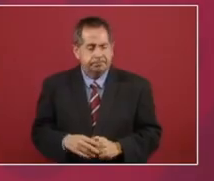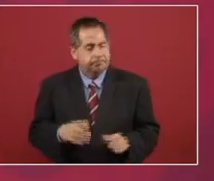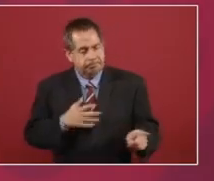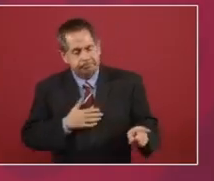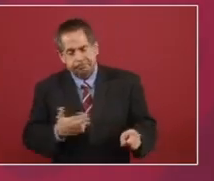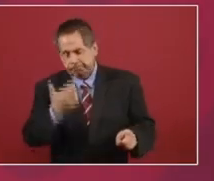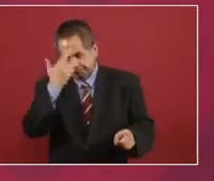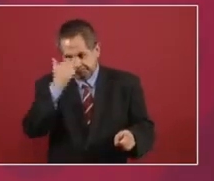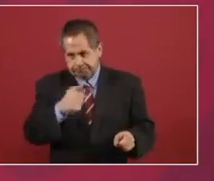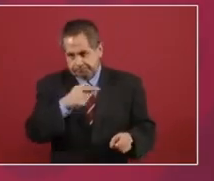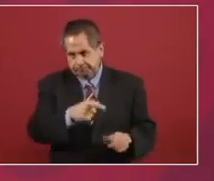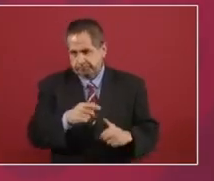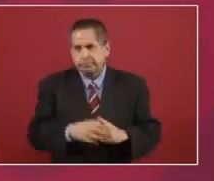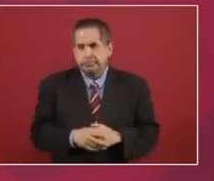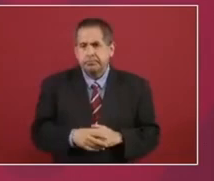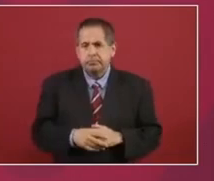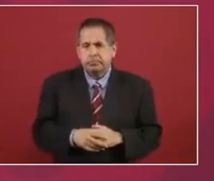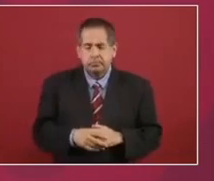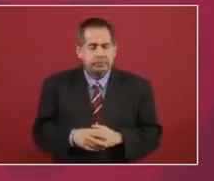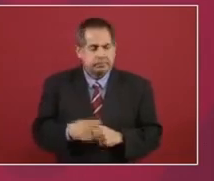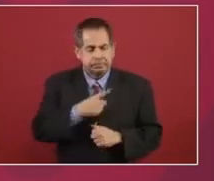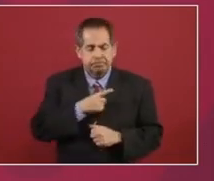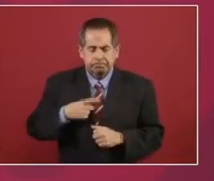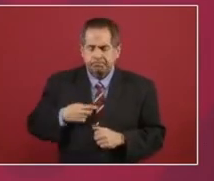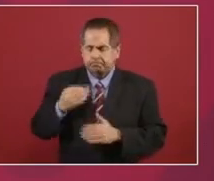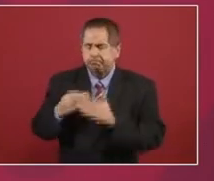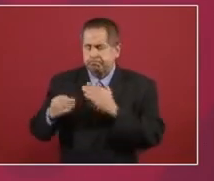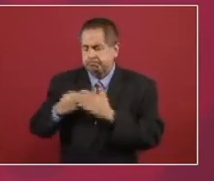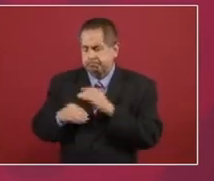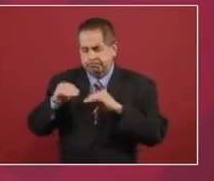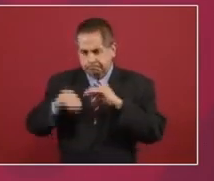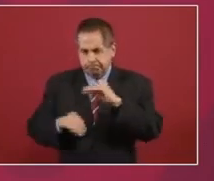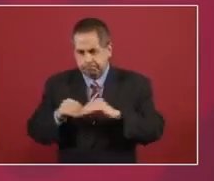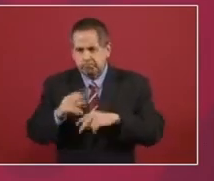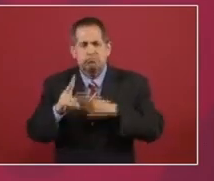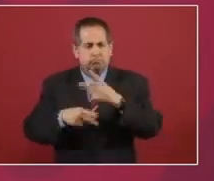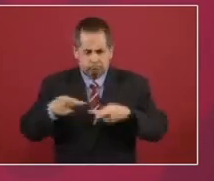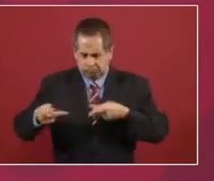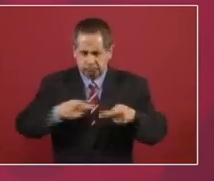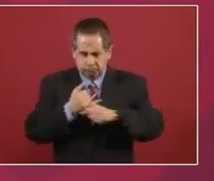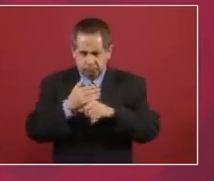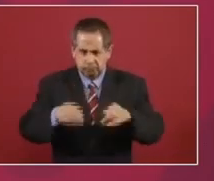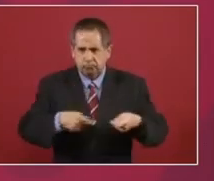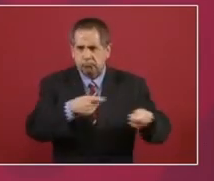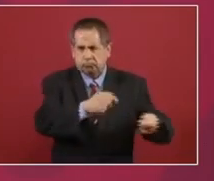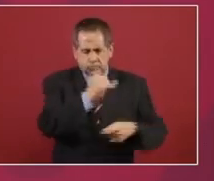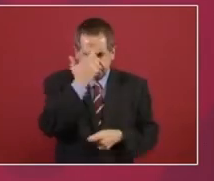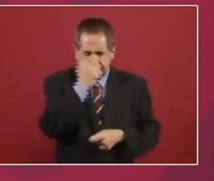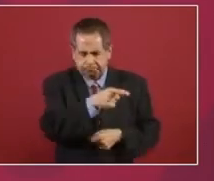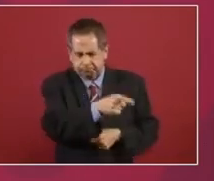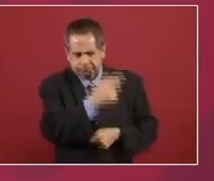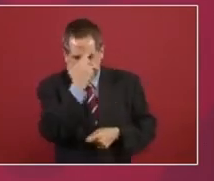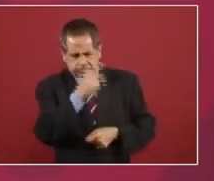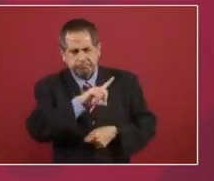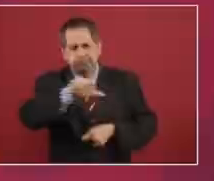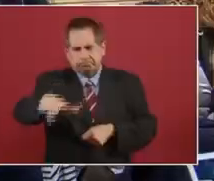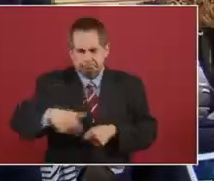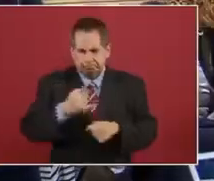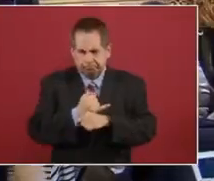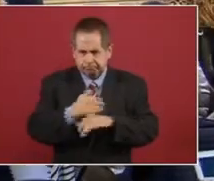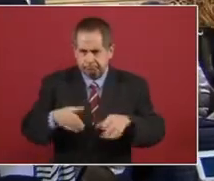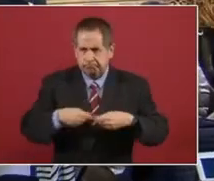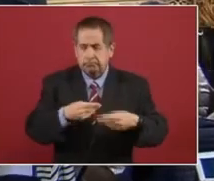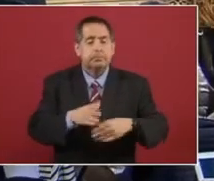Tienes razón, tenemos esa asignatura pendiente. Vamos a preparar el informe. Okay. Sí, vamos a preparar el